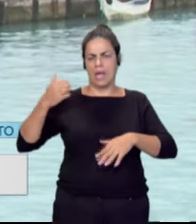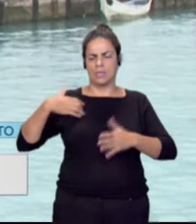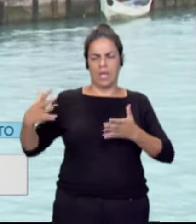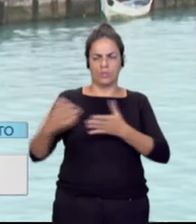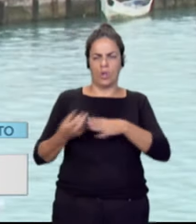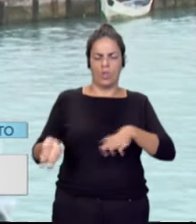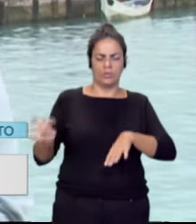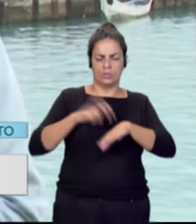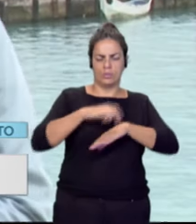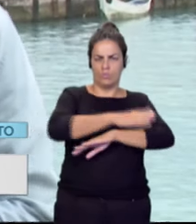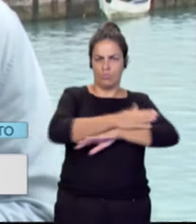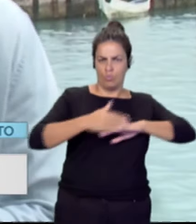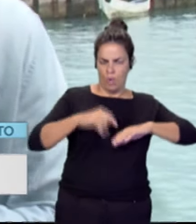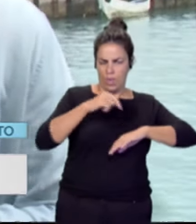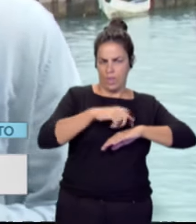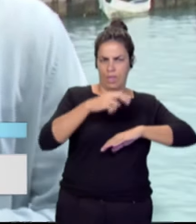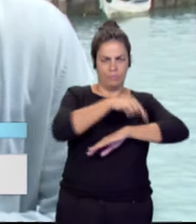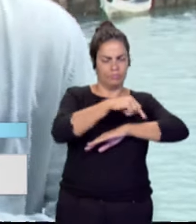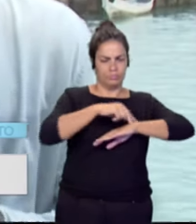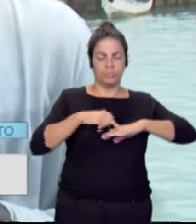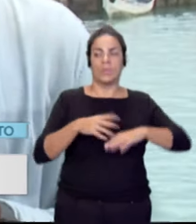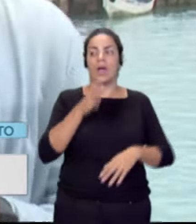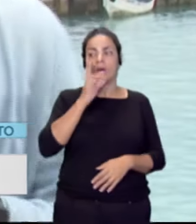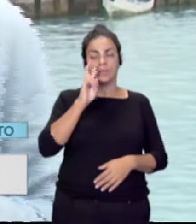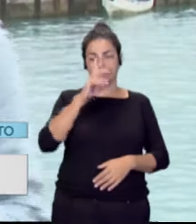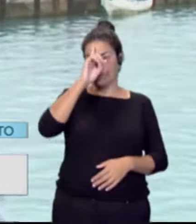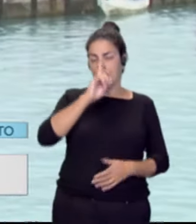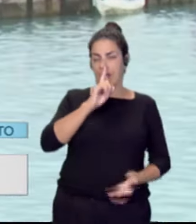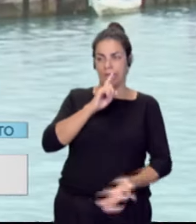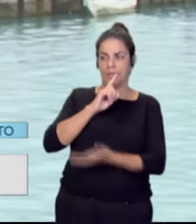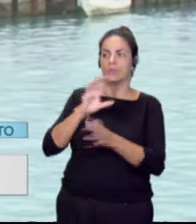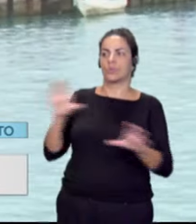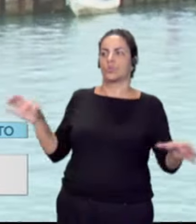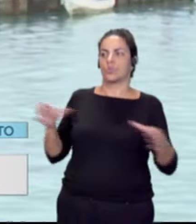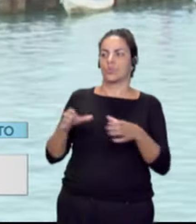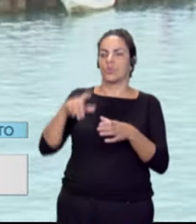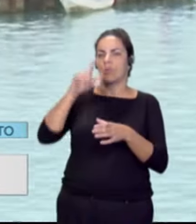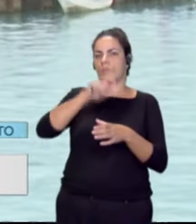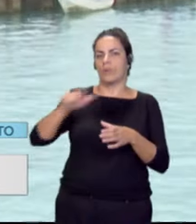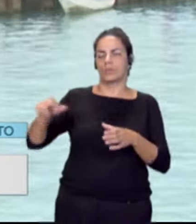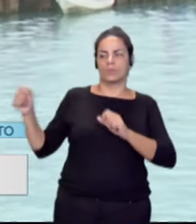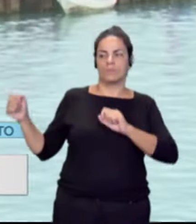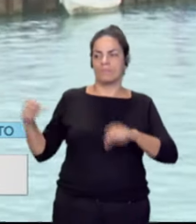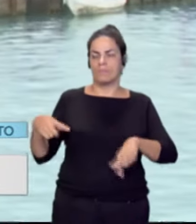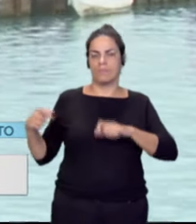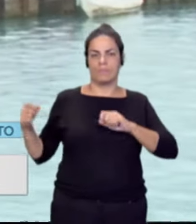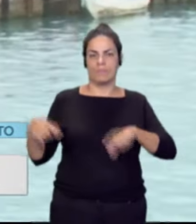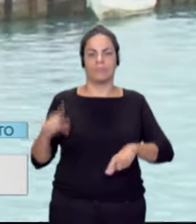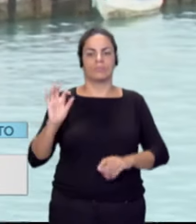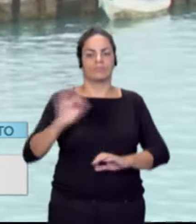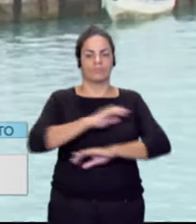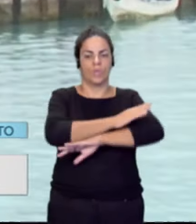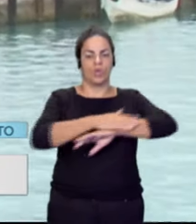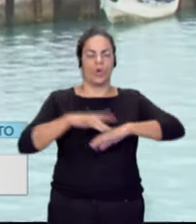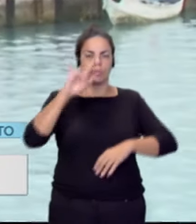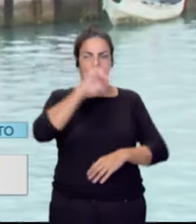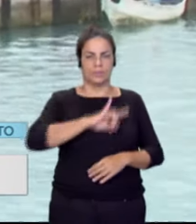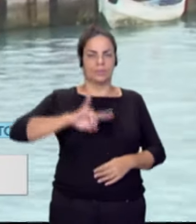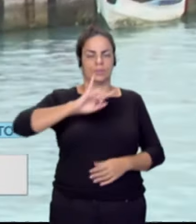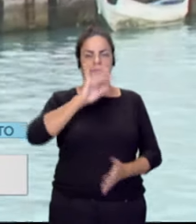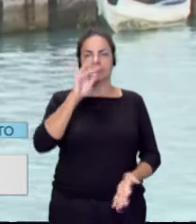este muelle tinerfeño. Van a ver ahora mismo esa imagen de ese grupo de personas migrantes que llegaba a las costas de Canarias. Es